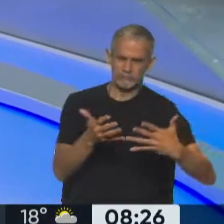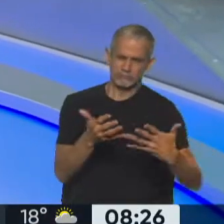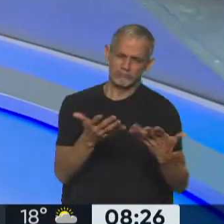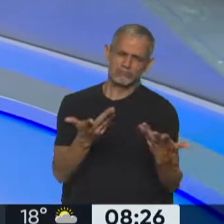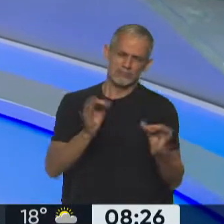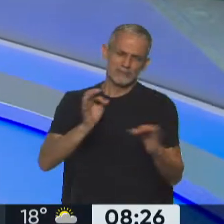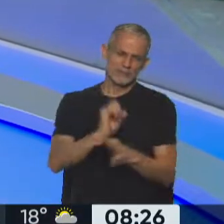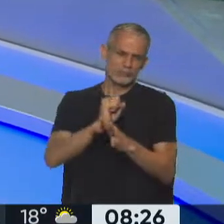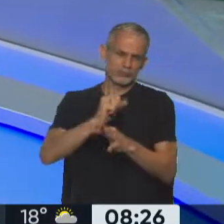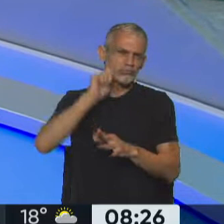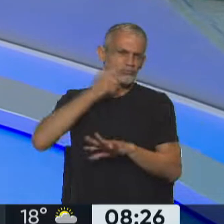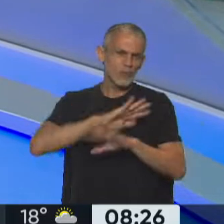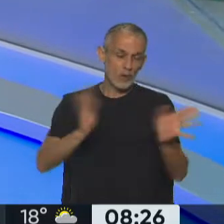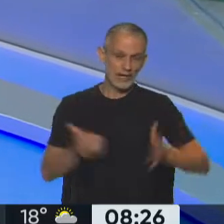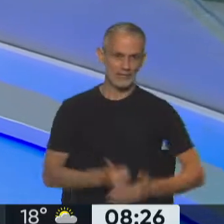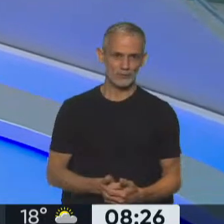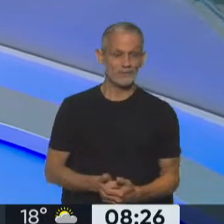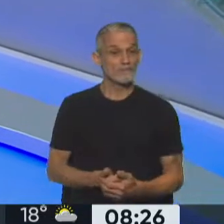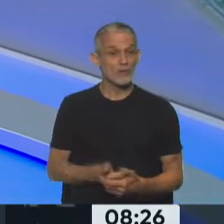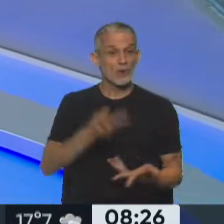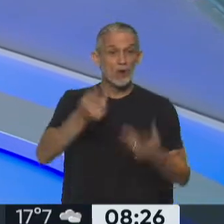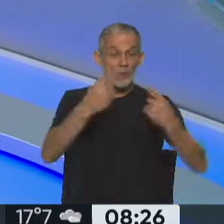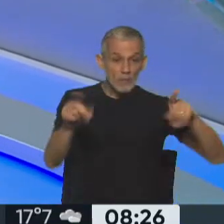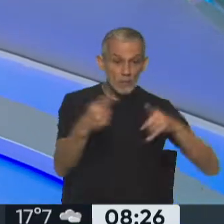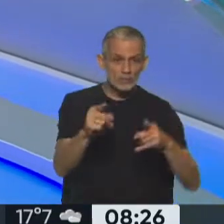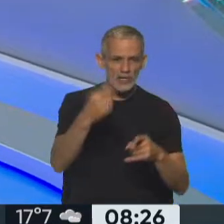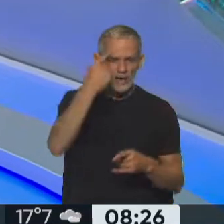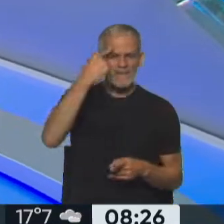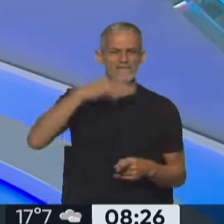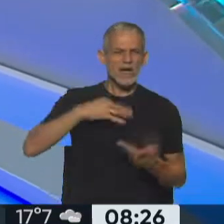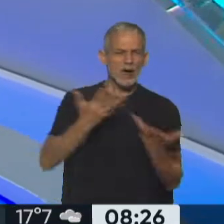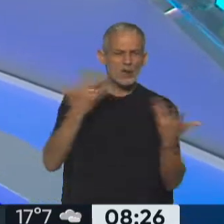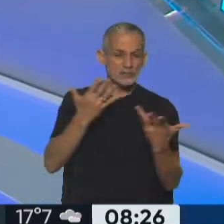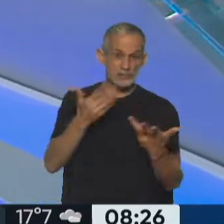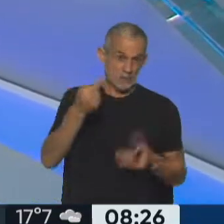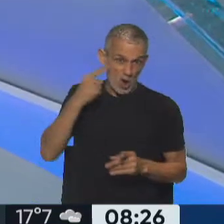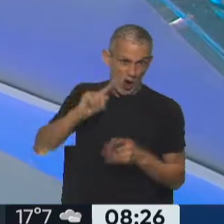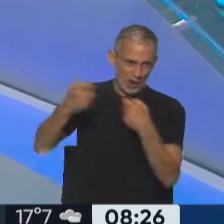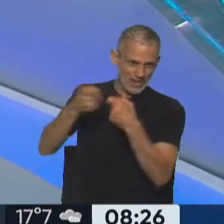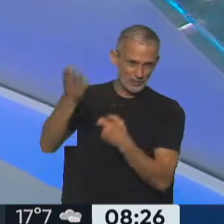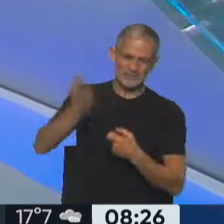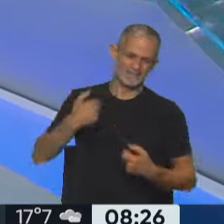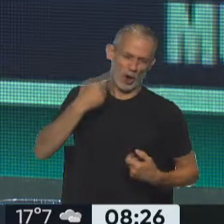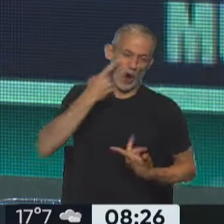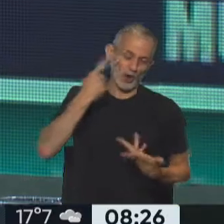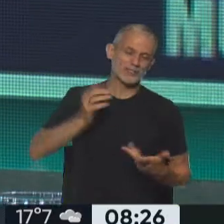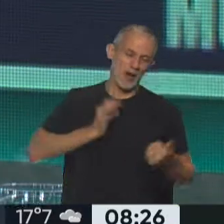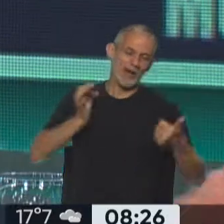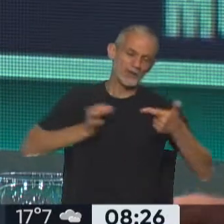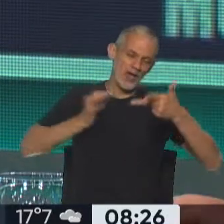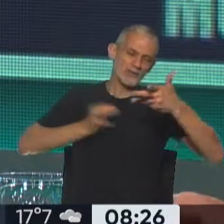artístico va a ser algo hermoso como que vamos a compartir Carlos música y generar conciencia a ver Para quienes no los conocen nosotros los conocemos Porque todos los años